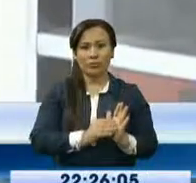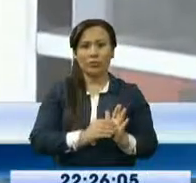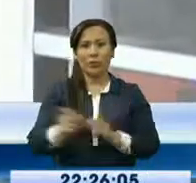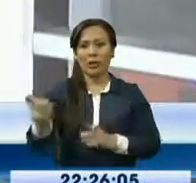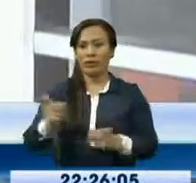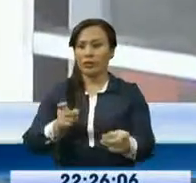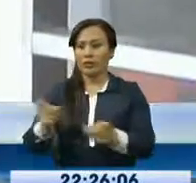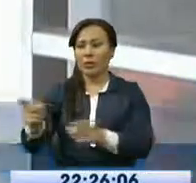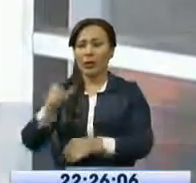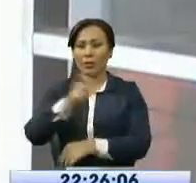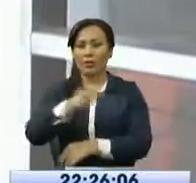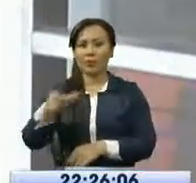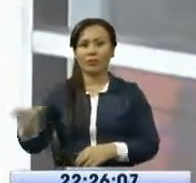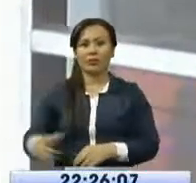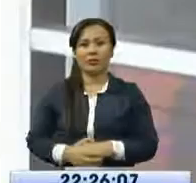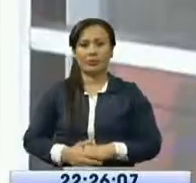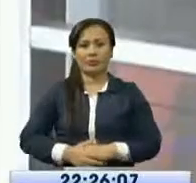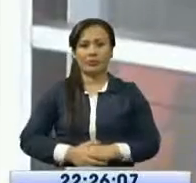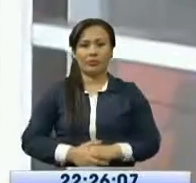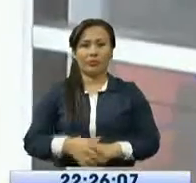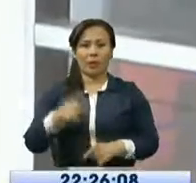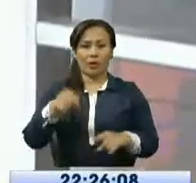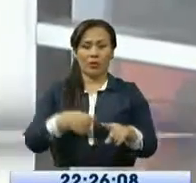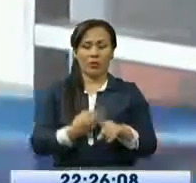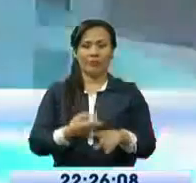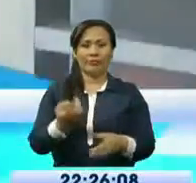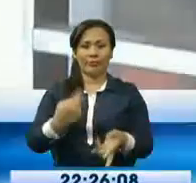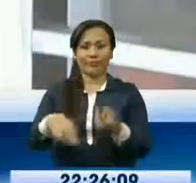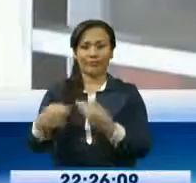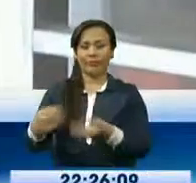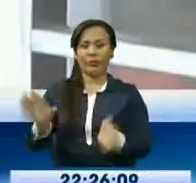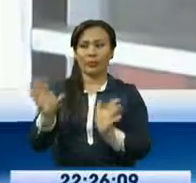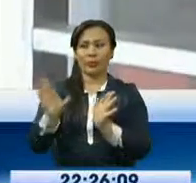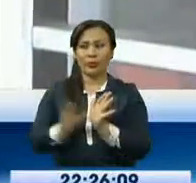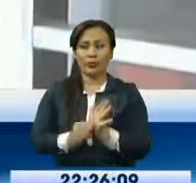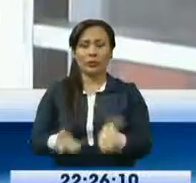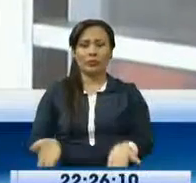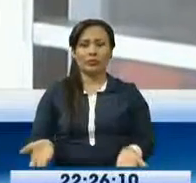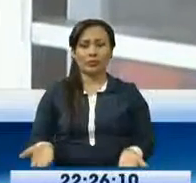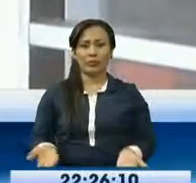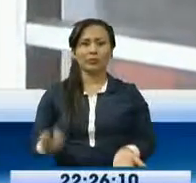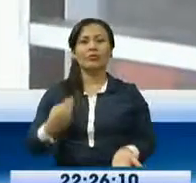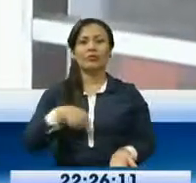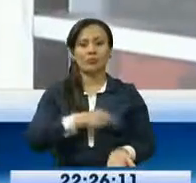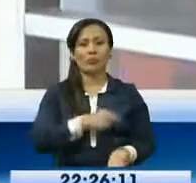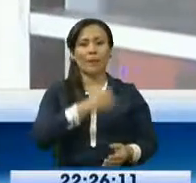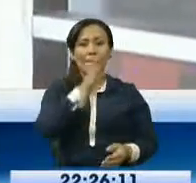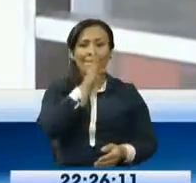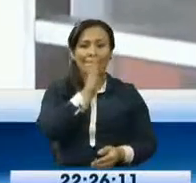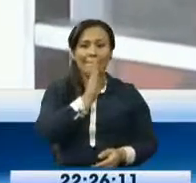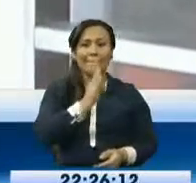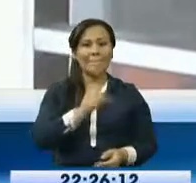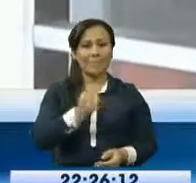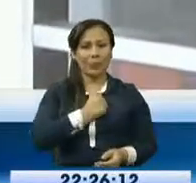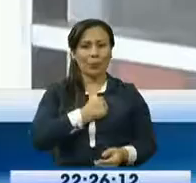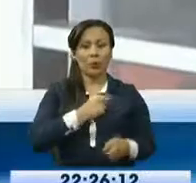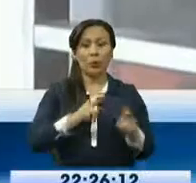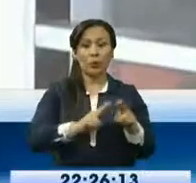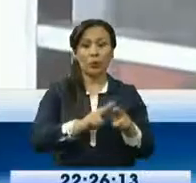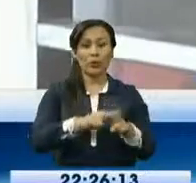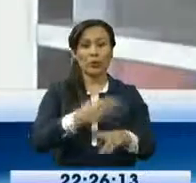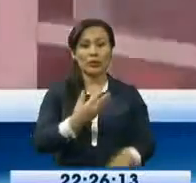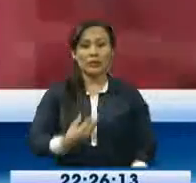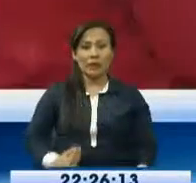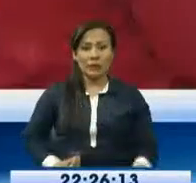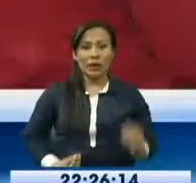los consumidores. Cuando la demanda baja, o sea, lo que teníamos que era sacrificar nuestras ganancias, con tal de no